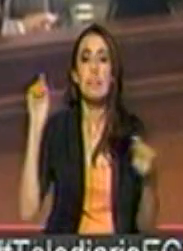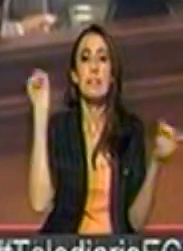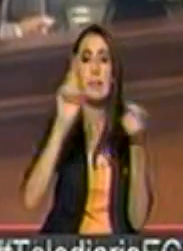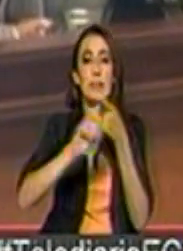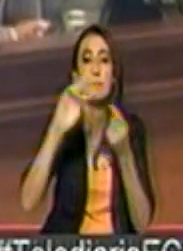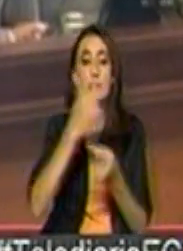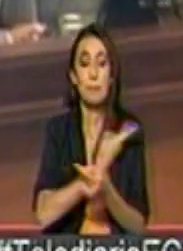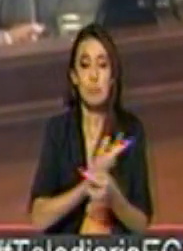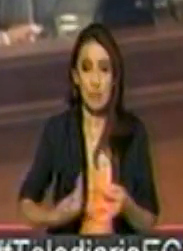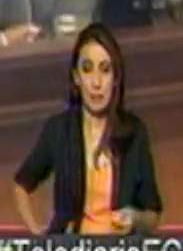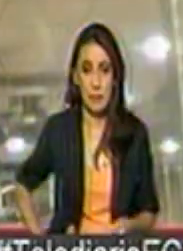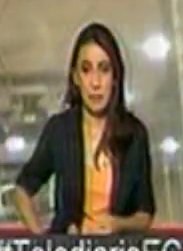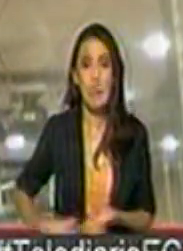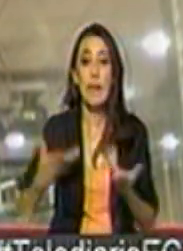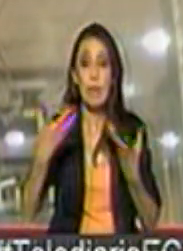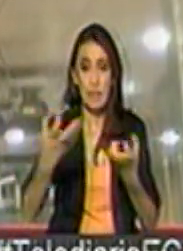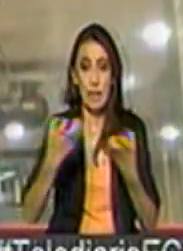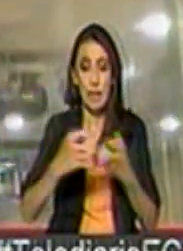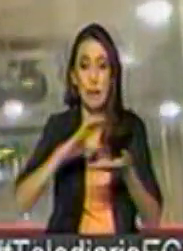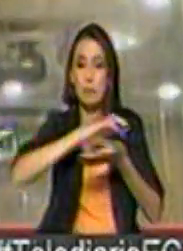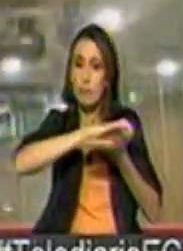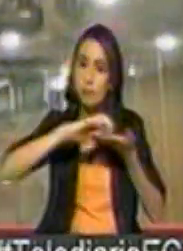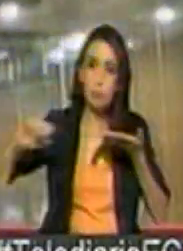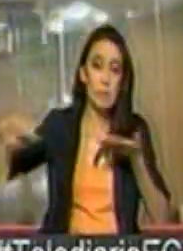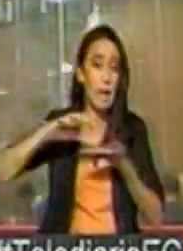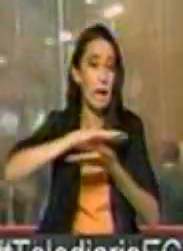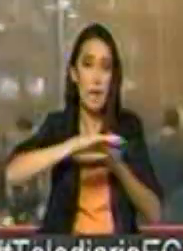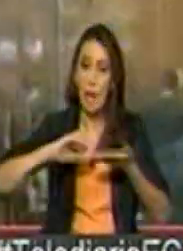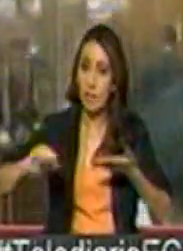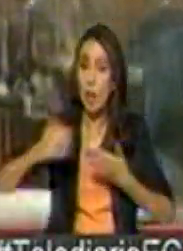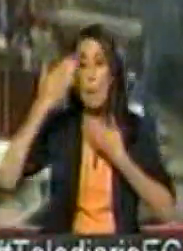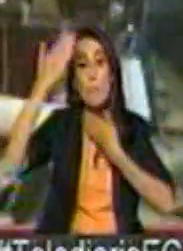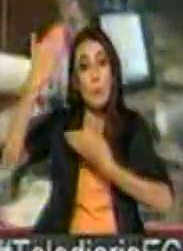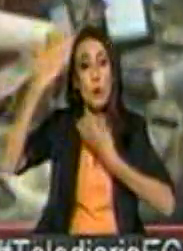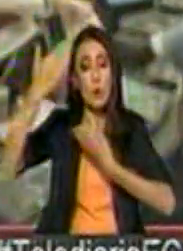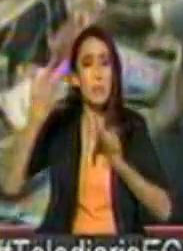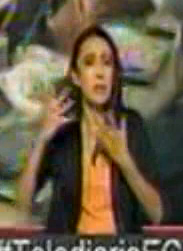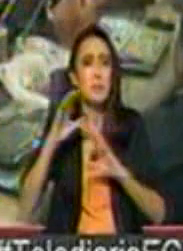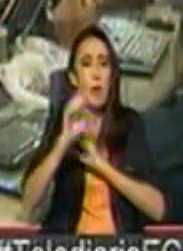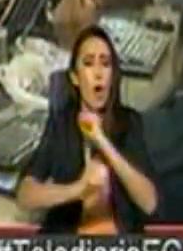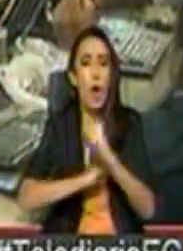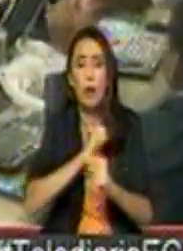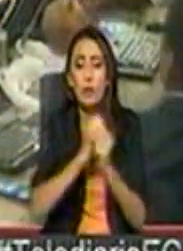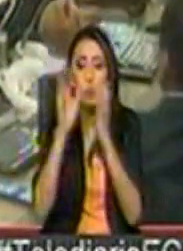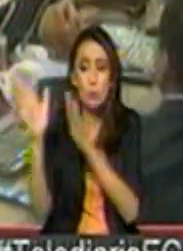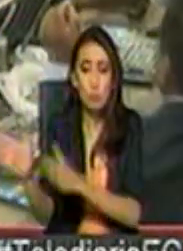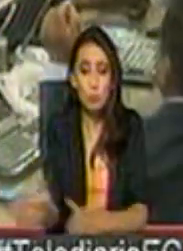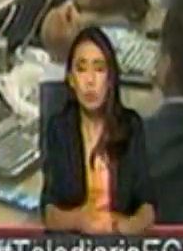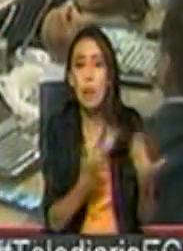República. En algunos de los casos, por circunstancias políticas, ni siquiera cumplieron el periodo para el que fueron